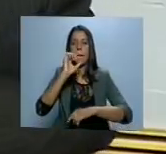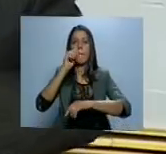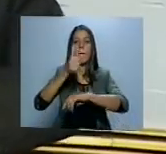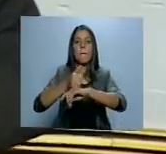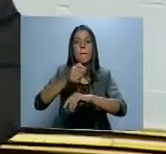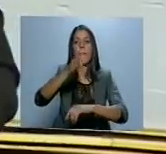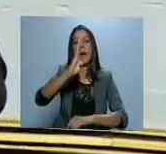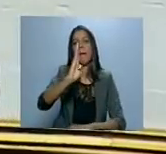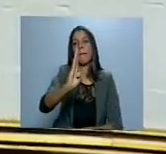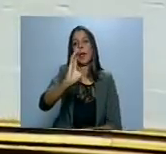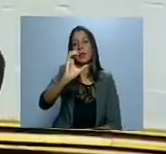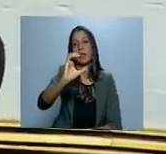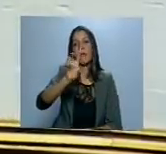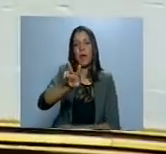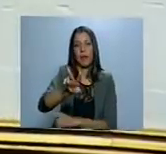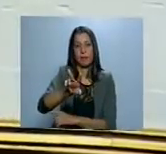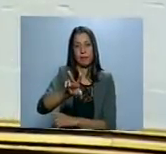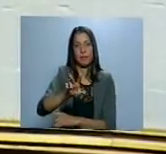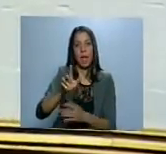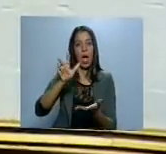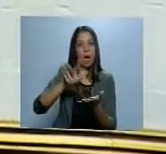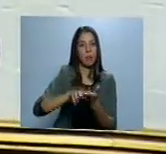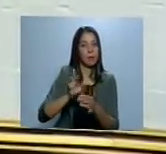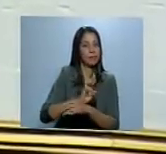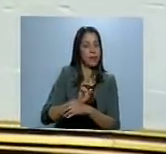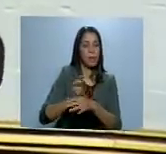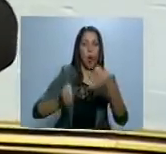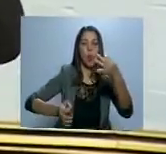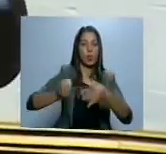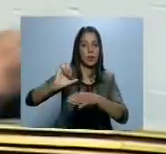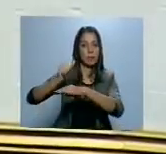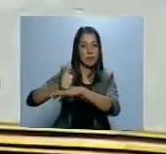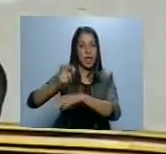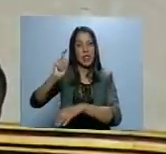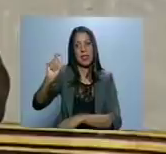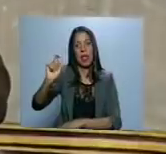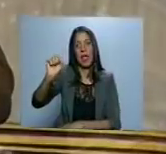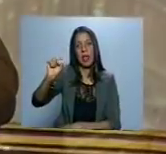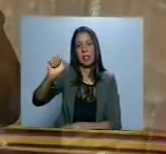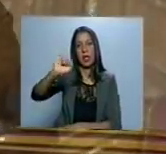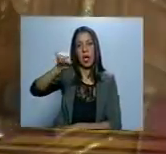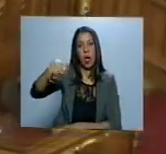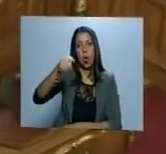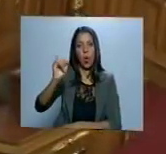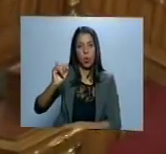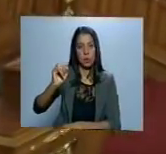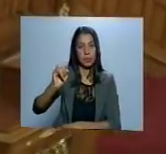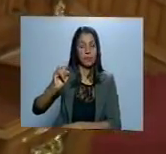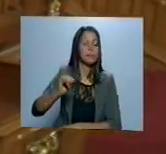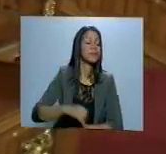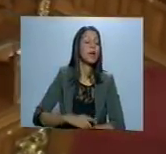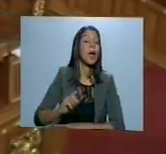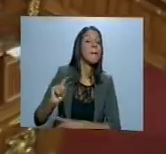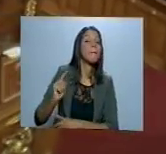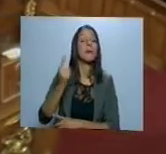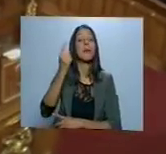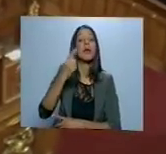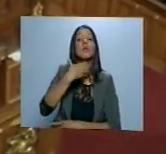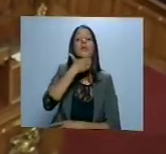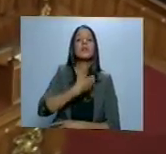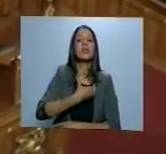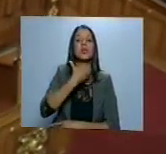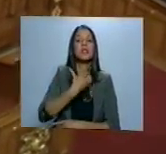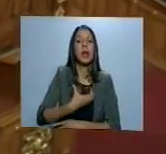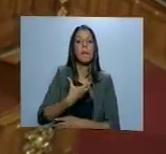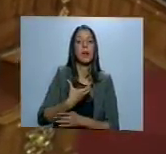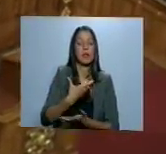Central de Venezuela. Hoy, producto de la entrega el primero de diciembre